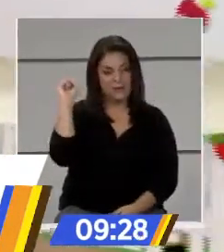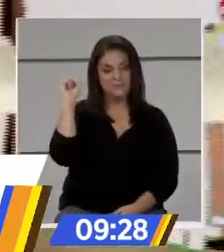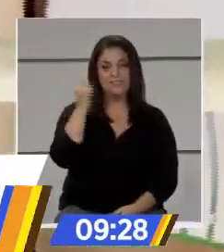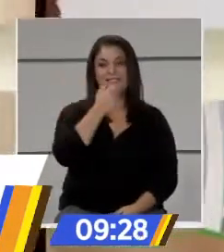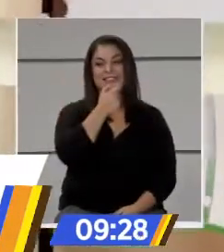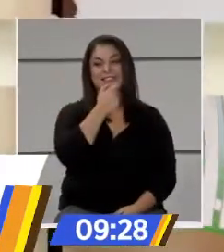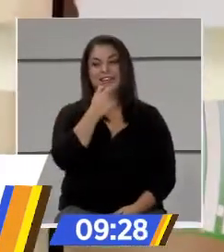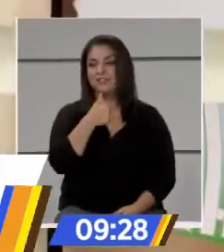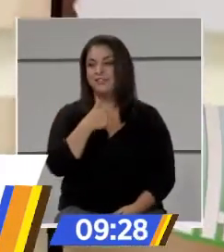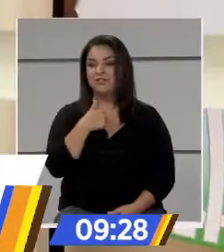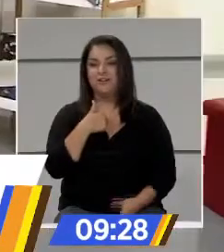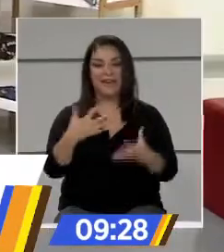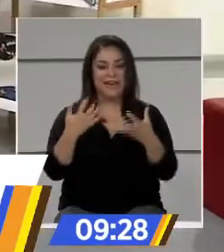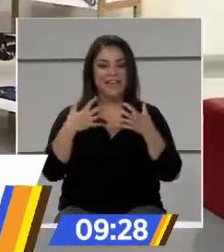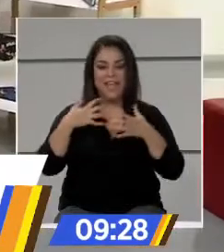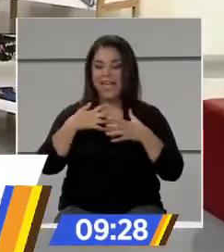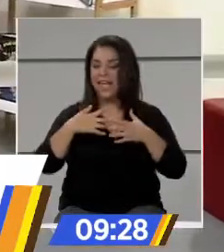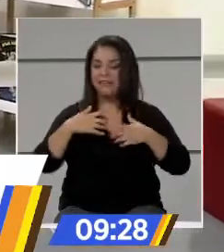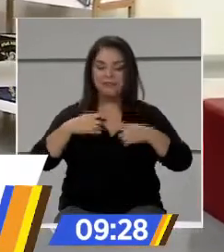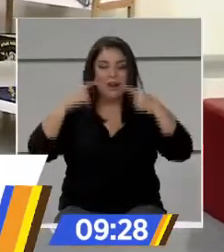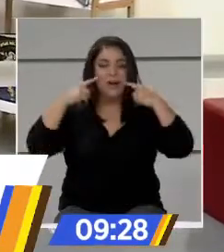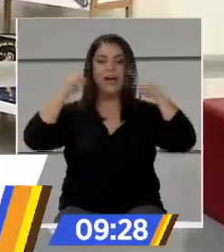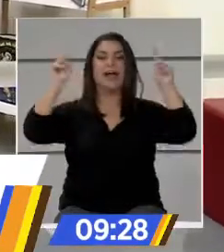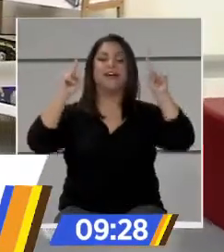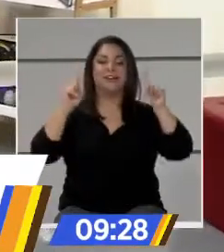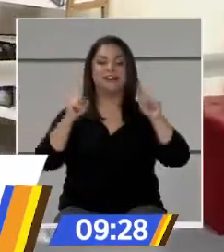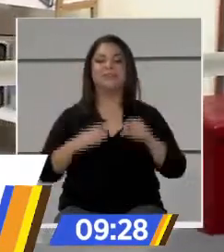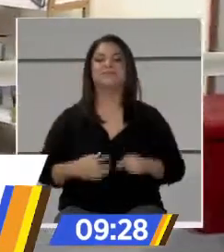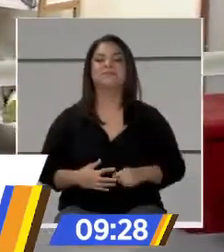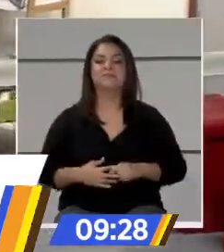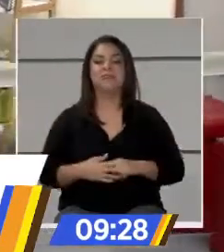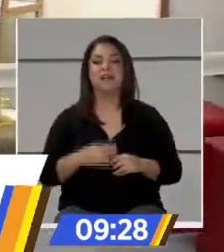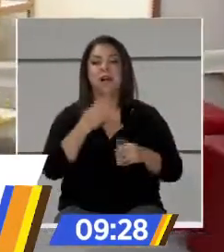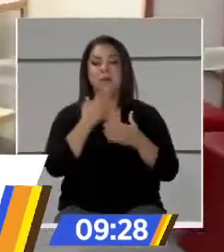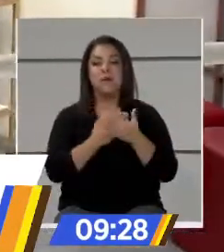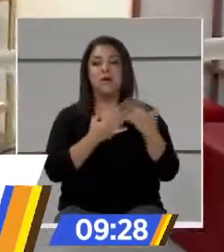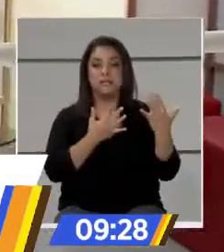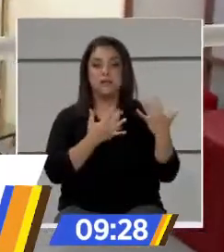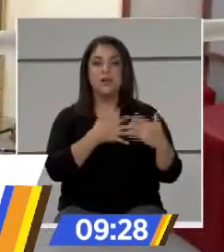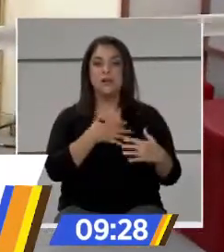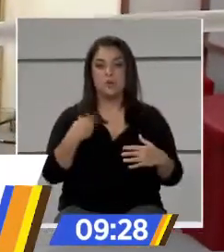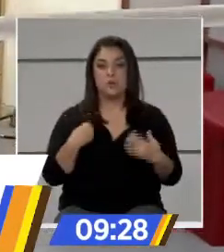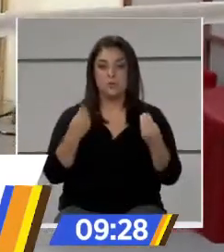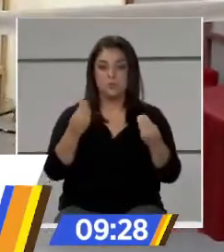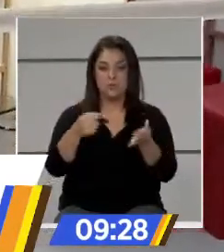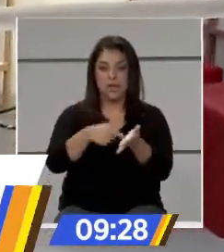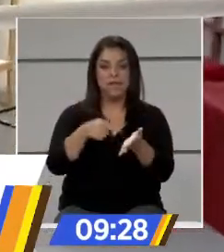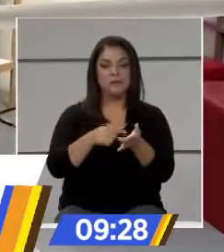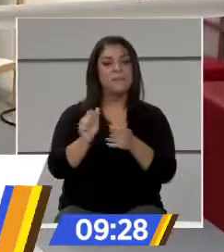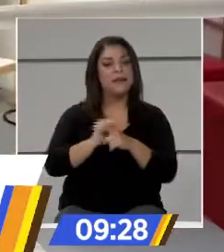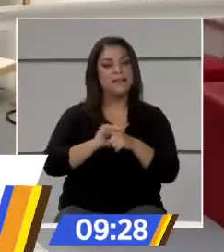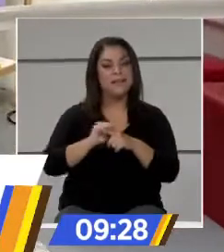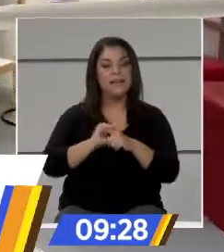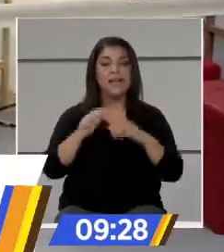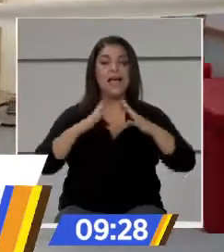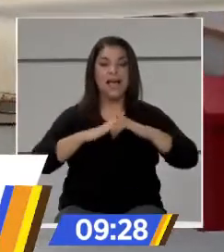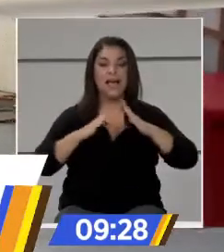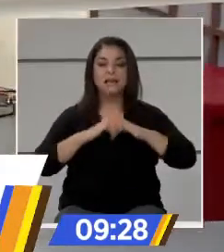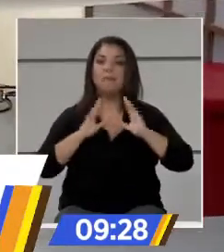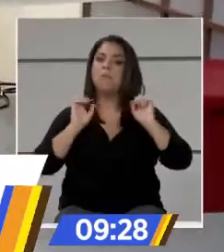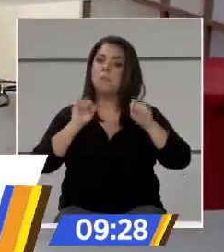Yo estaba dispuesta, okay, a hacer pum. Perfecto. Bueno, okay, yo espero que les guste mucho esto y que lo practiquen en casa. Lo